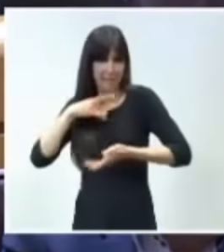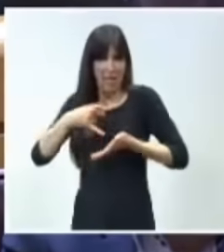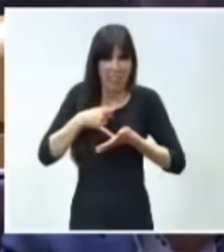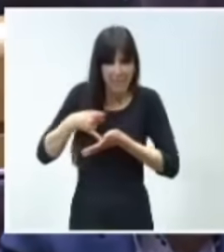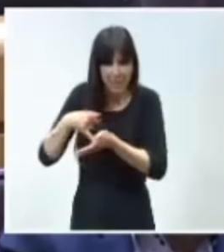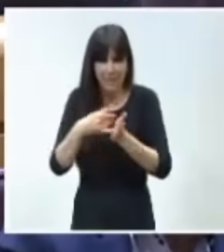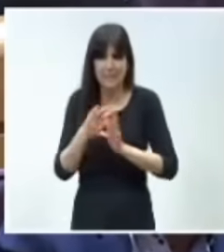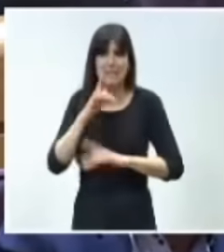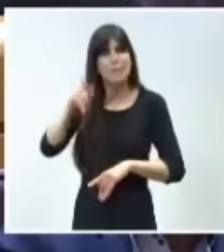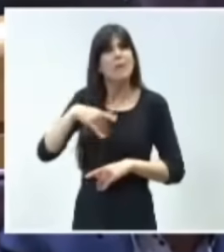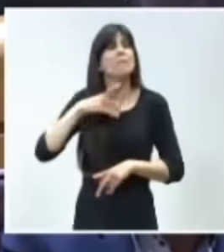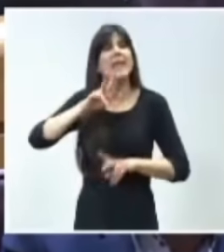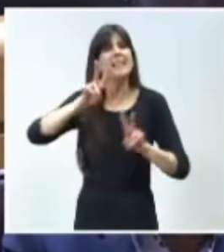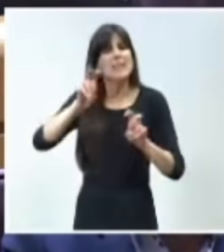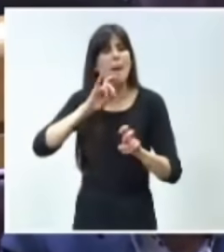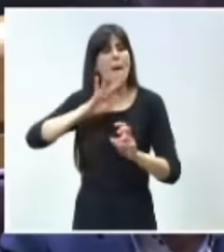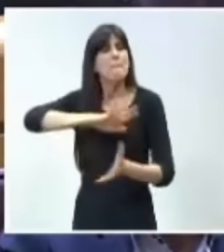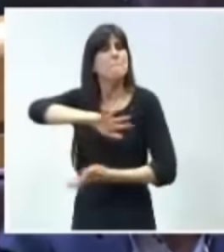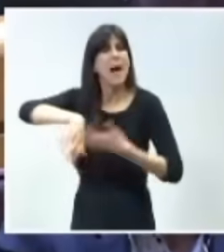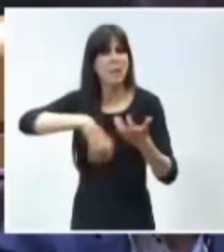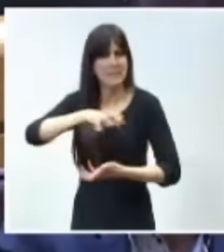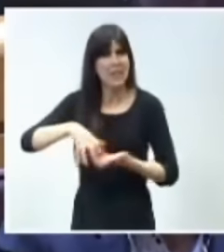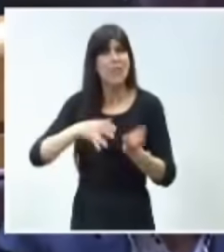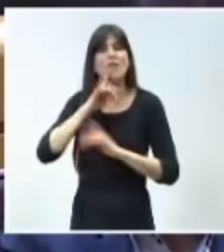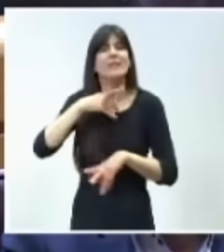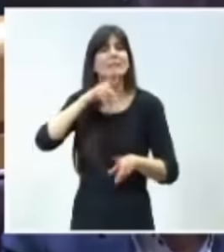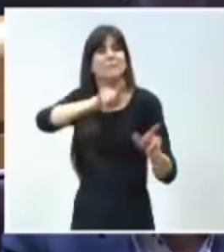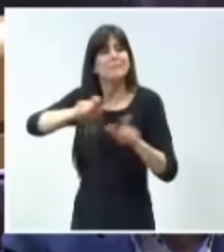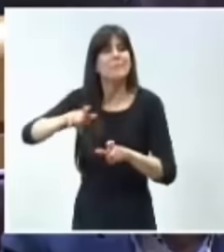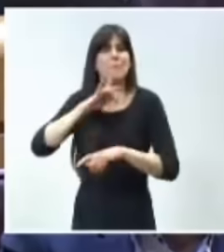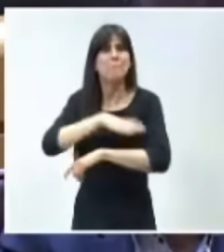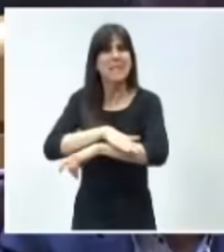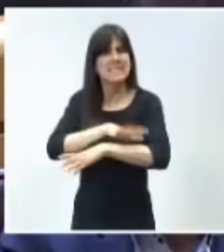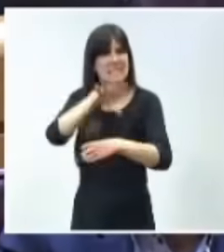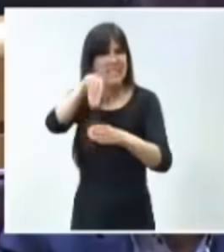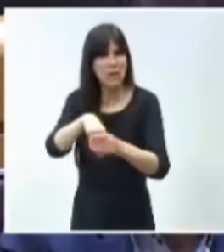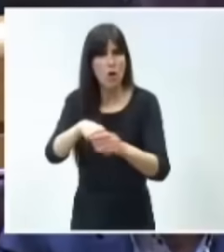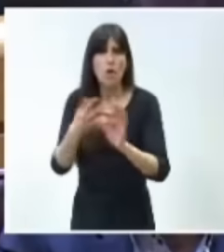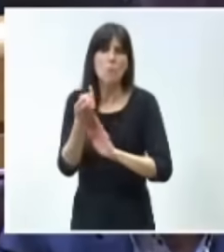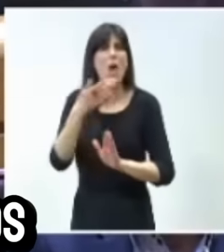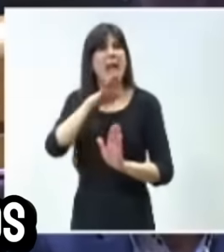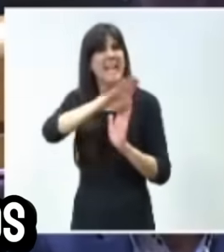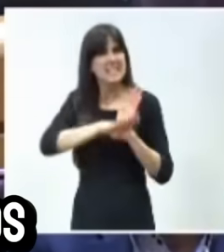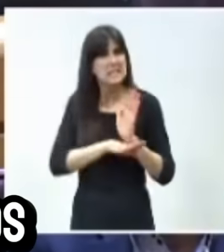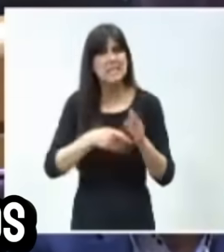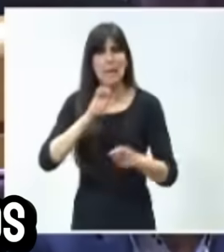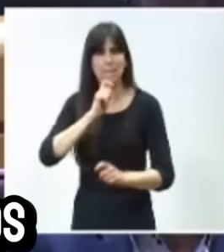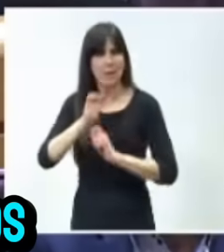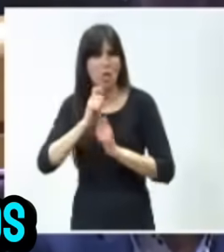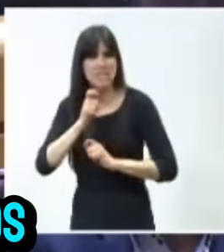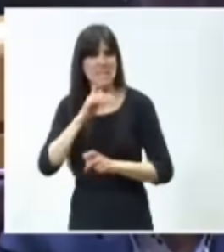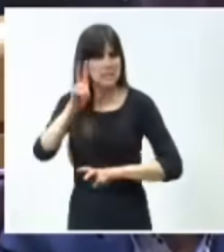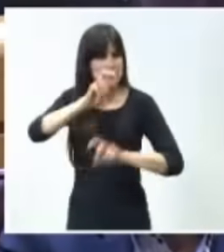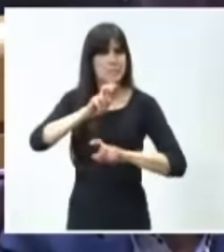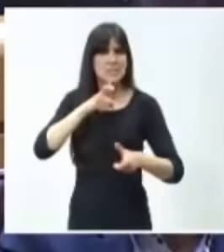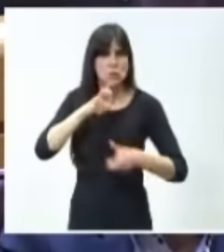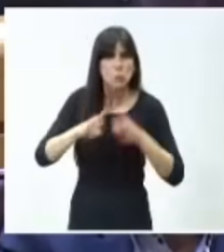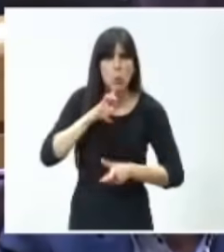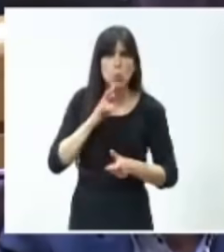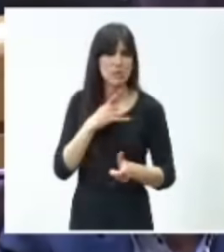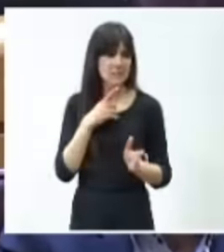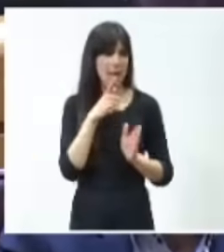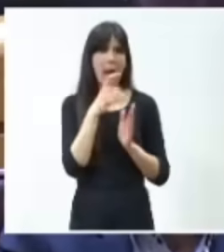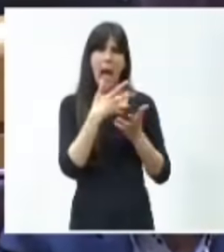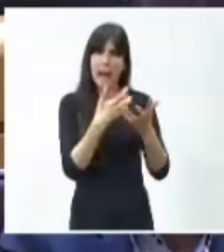posible malversación, dedicada al personal del ministerio a hacer listas de periodistas, buscar insultos, artículos que no hablaban bien